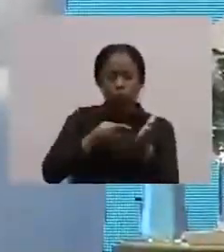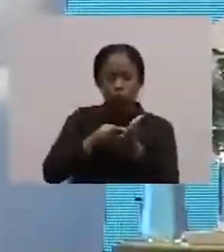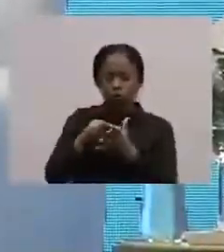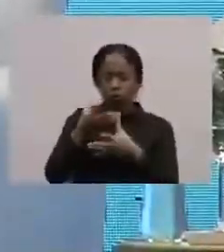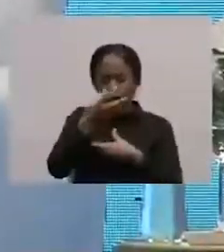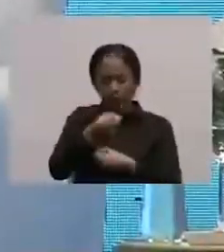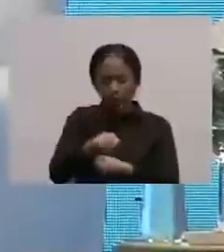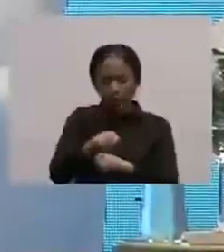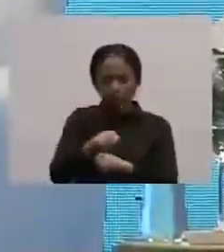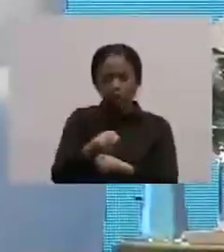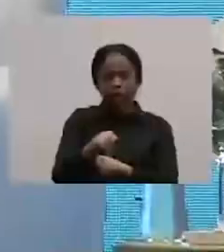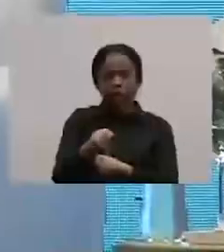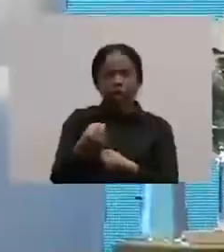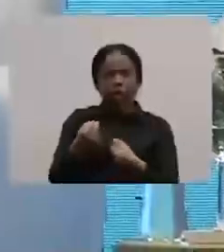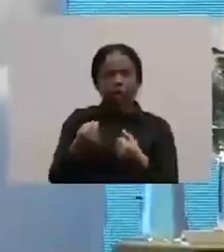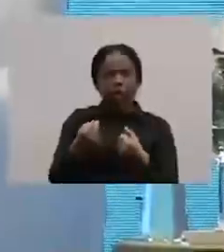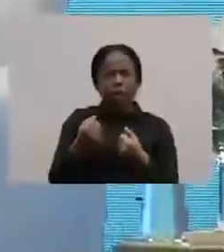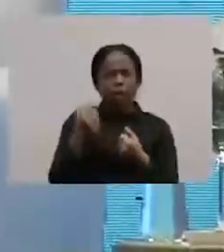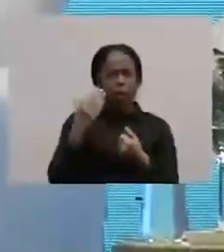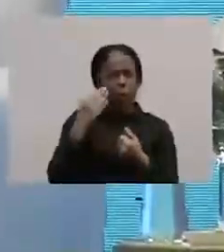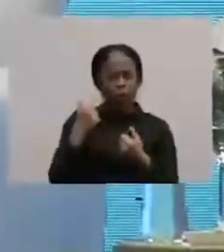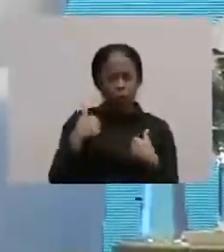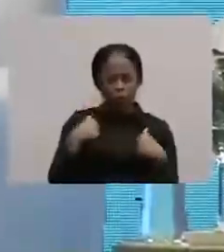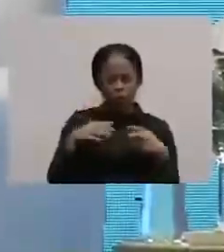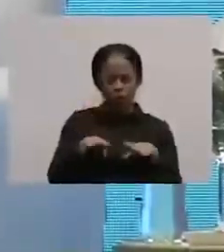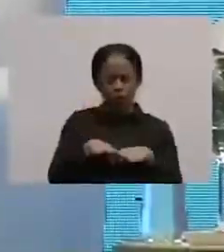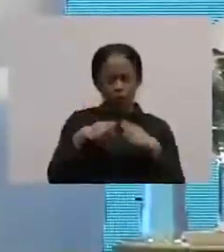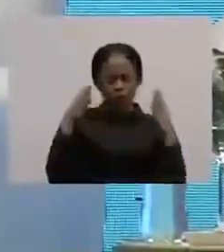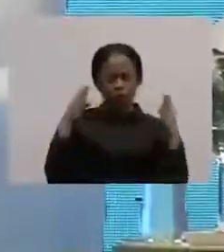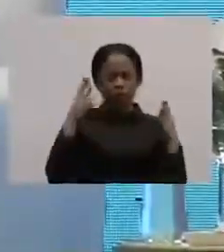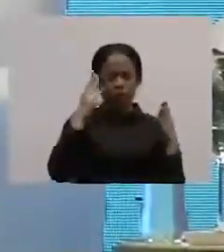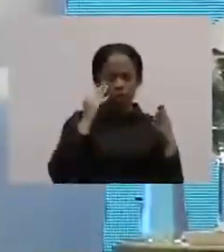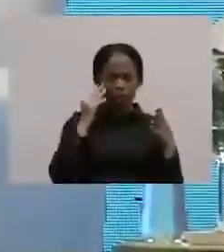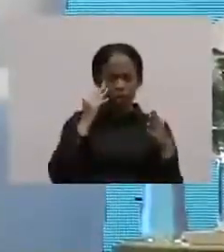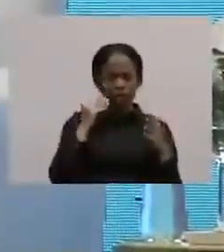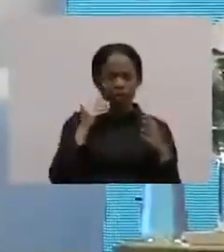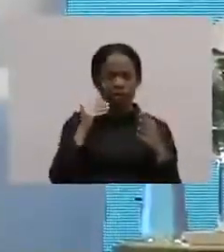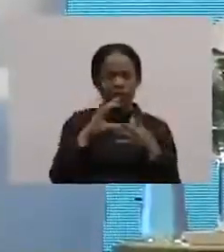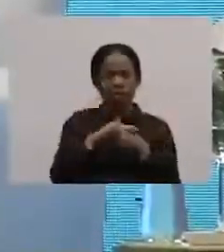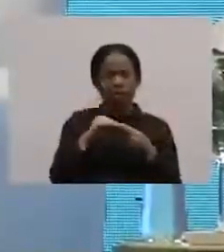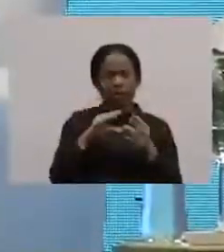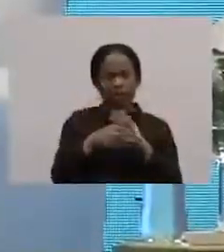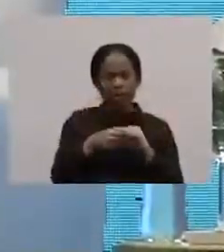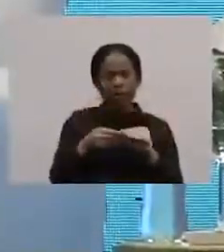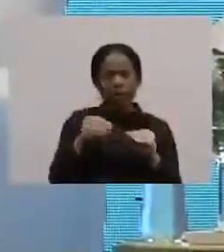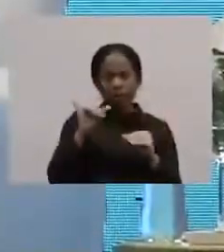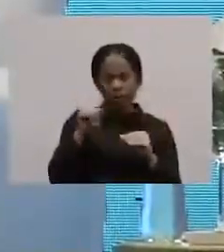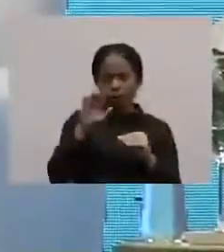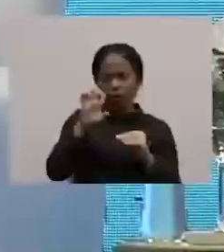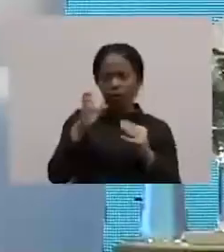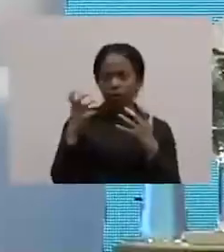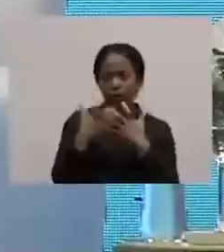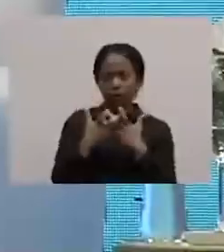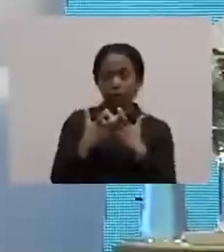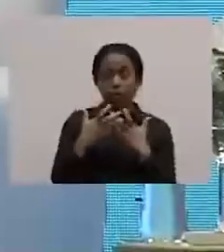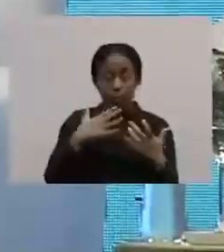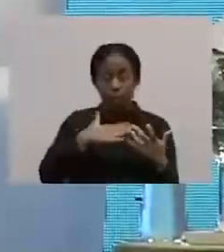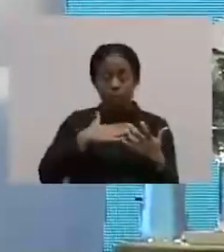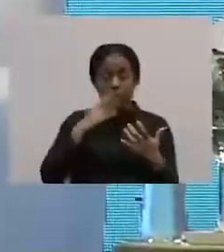¿Y por qué comenzaba señalando mi experiencia con la Junta Central Electoral? E incluso mi